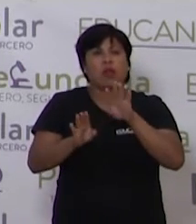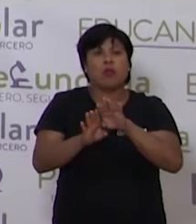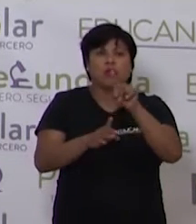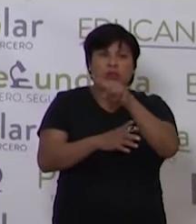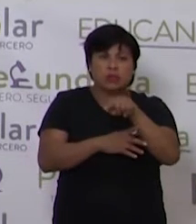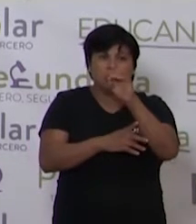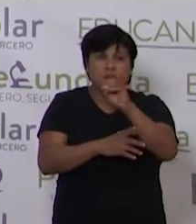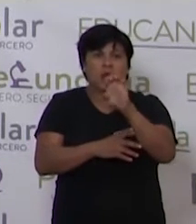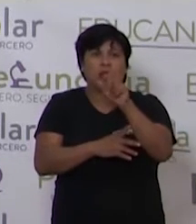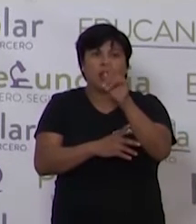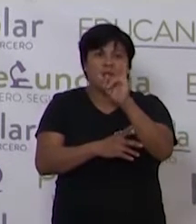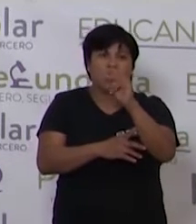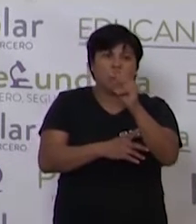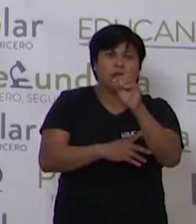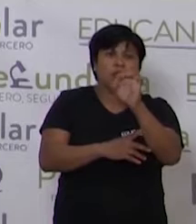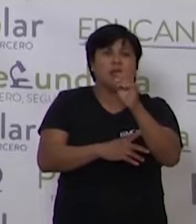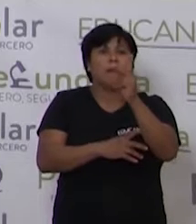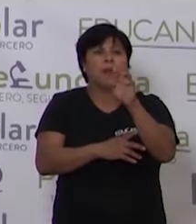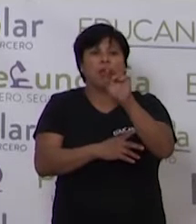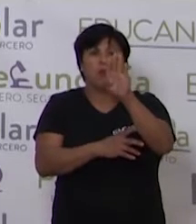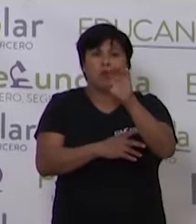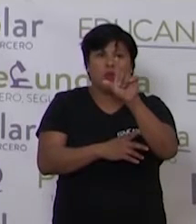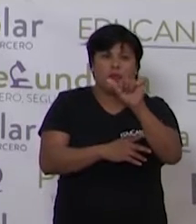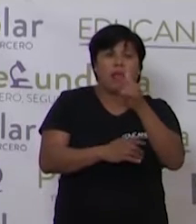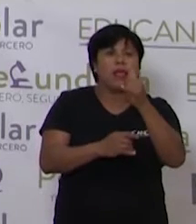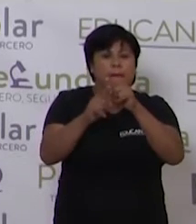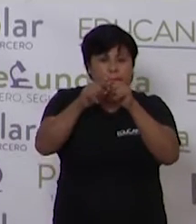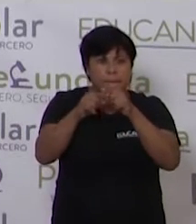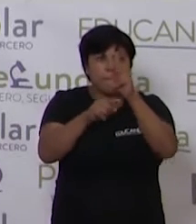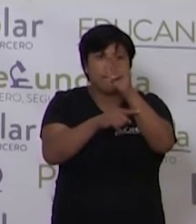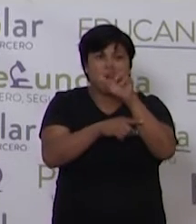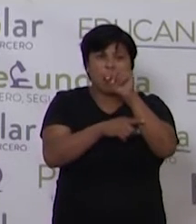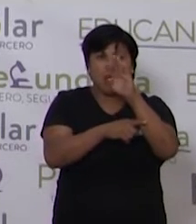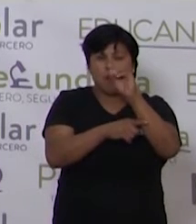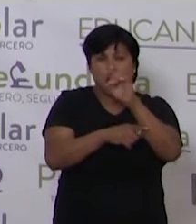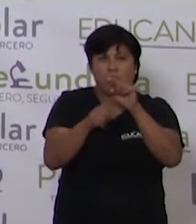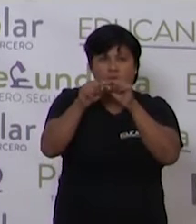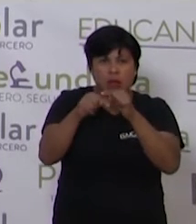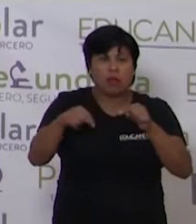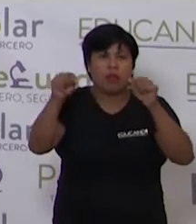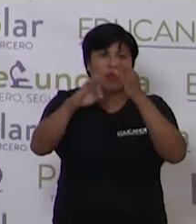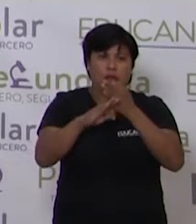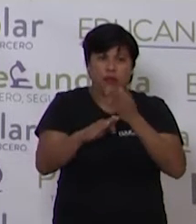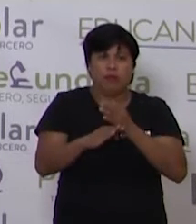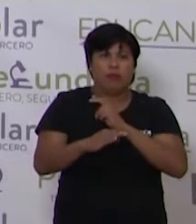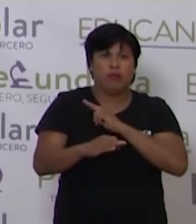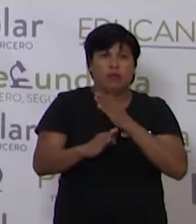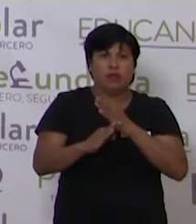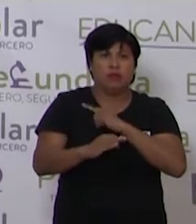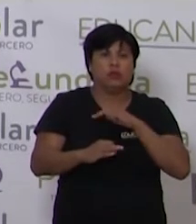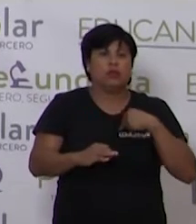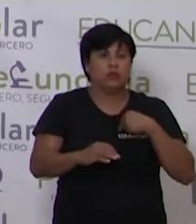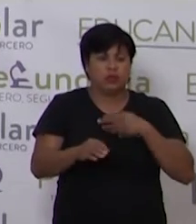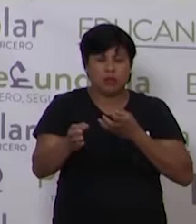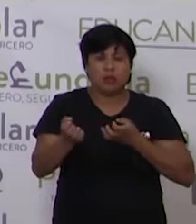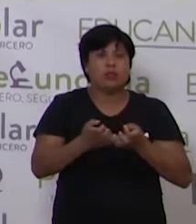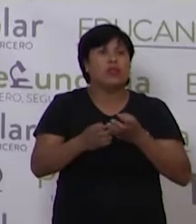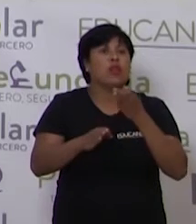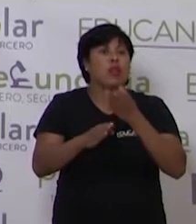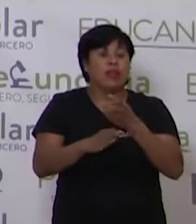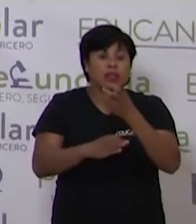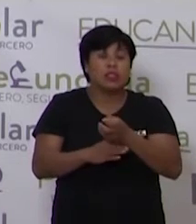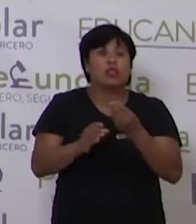círculo, elipse, hipérbola y la parábola, que fue nuestro ejercicio de hoy. Como sabes, este